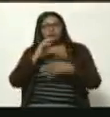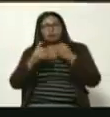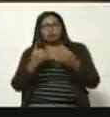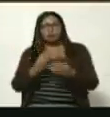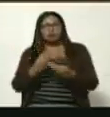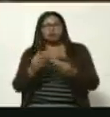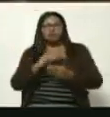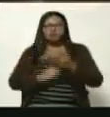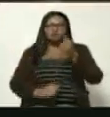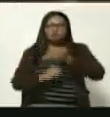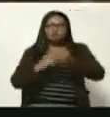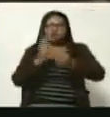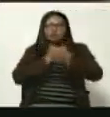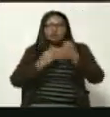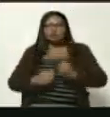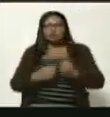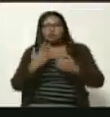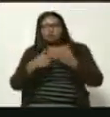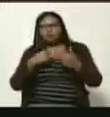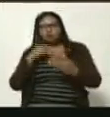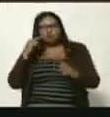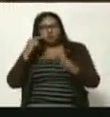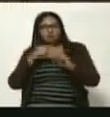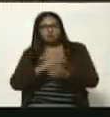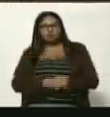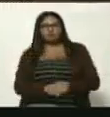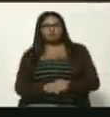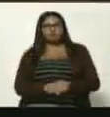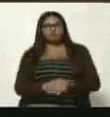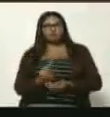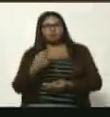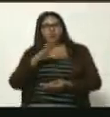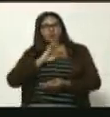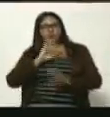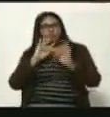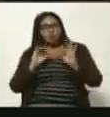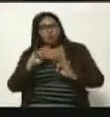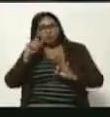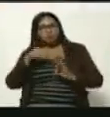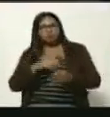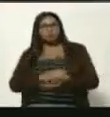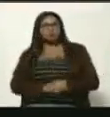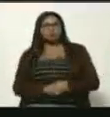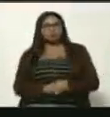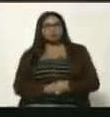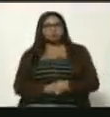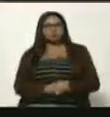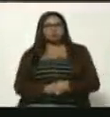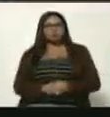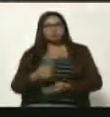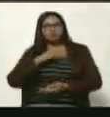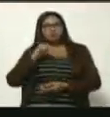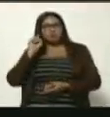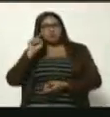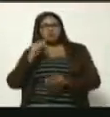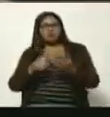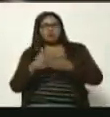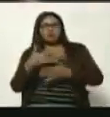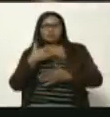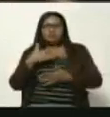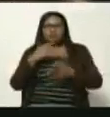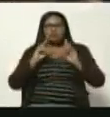el fortalecimiento del multilateralismo, no por su debilitamiento. Necesitamos de mayor sentido de